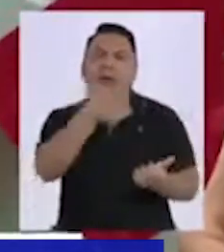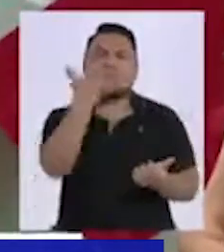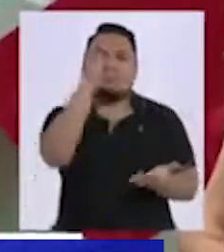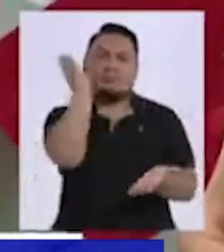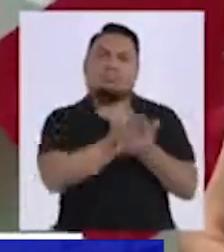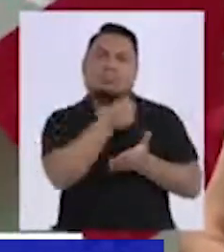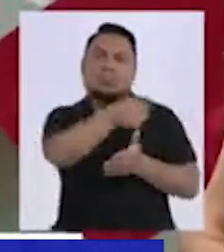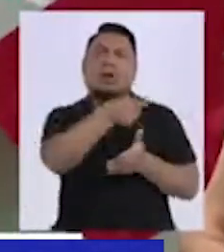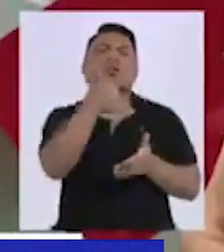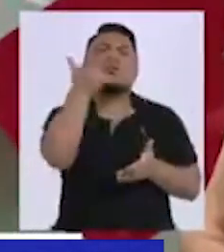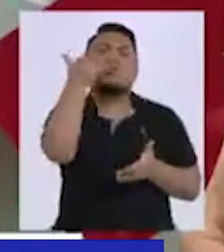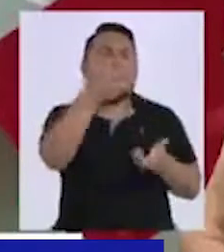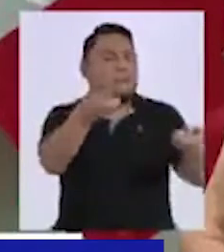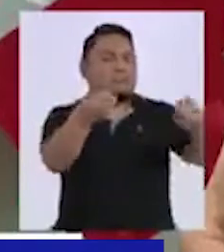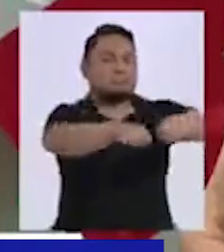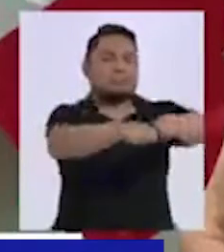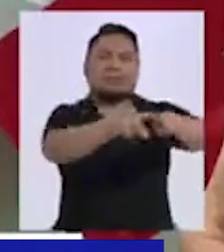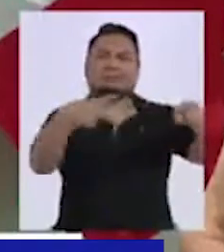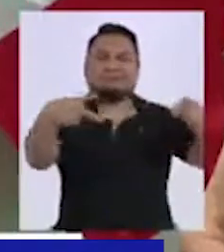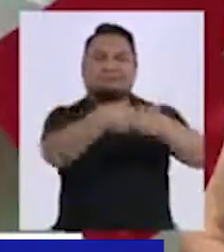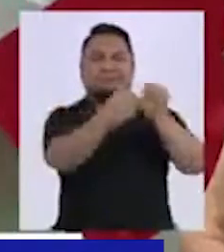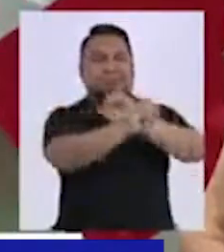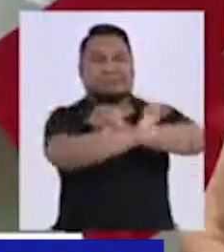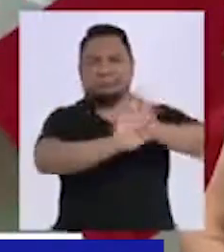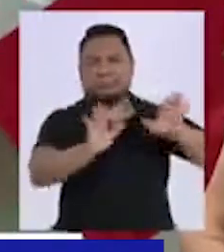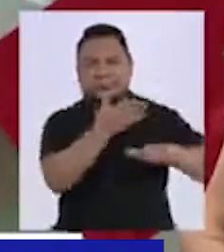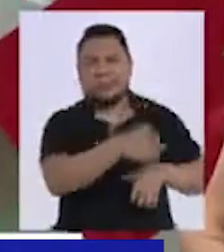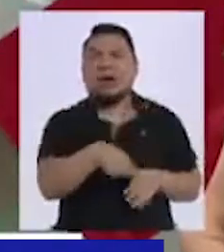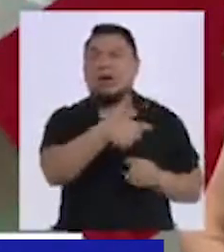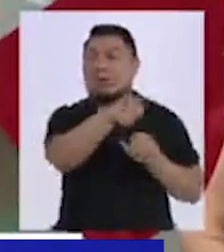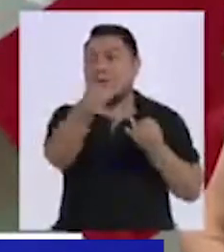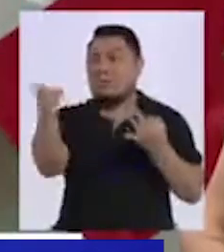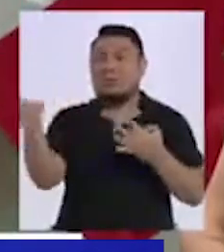merecida la suspensión de estas líneas como de otras